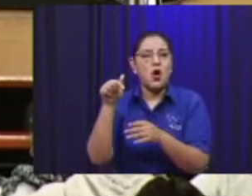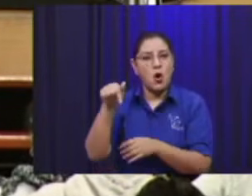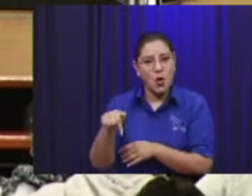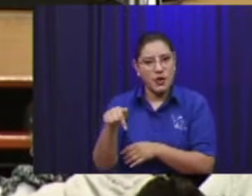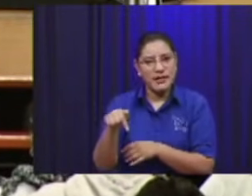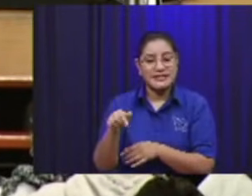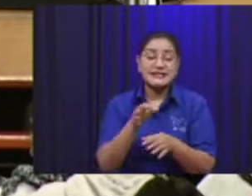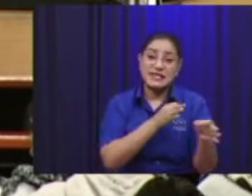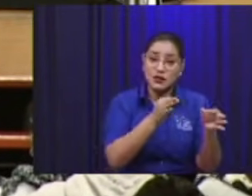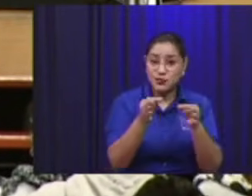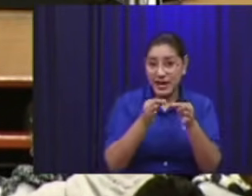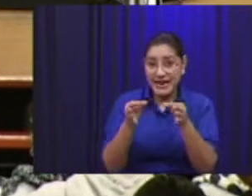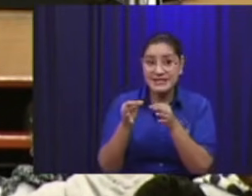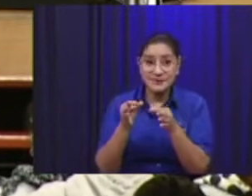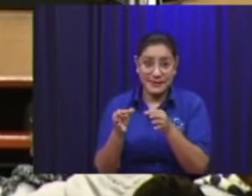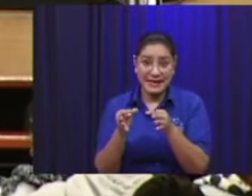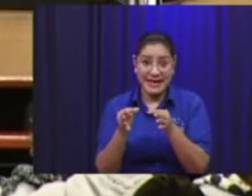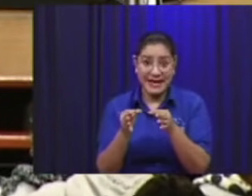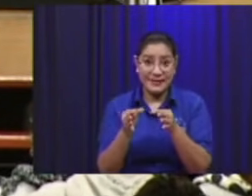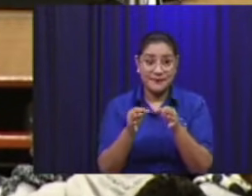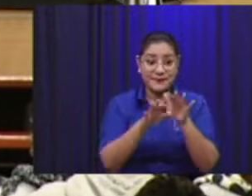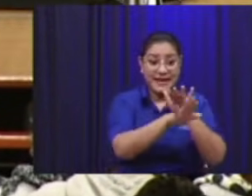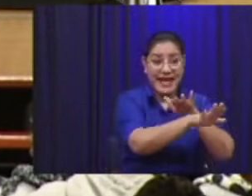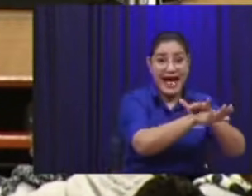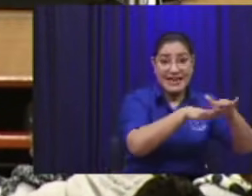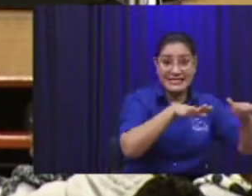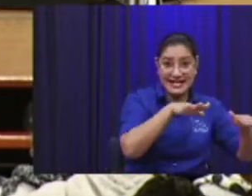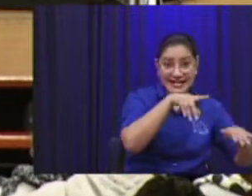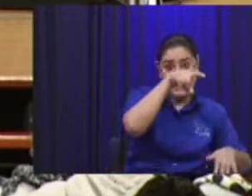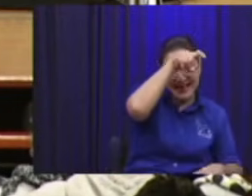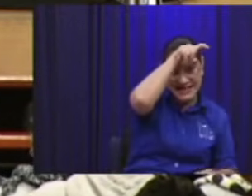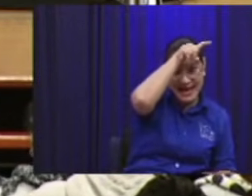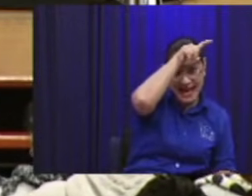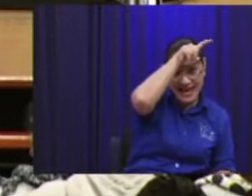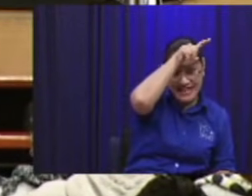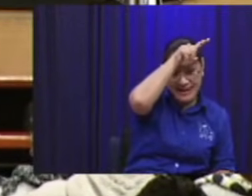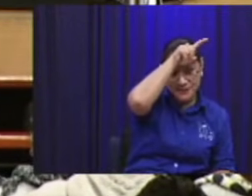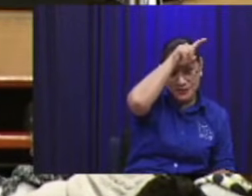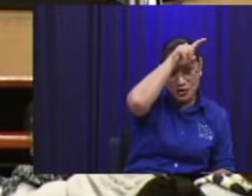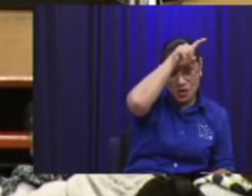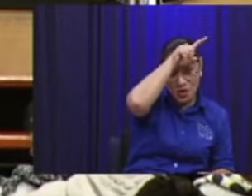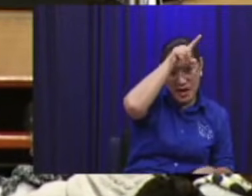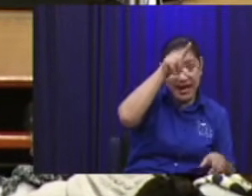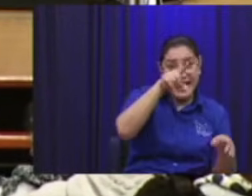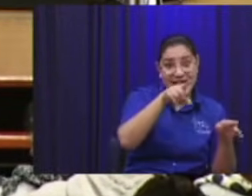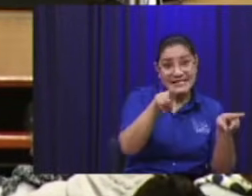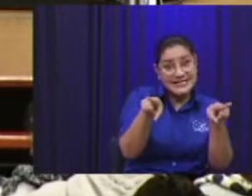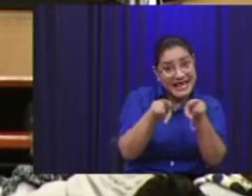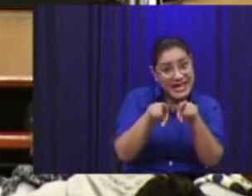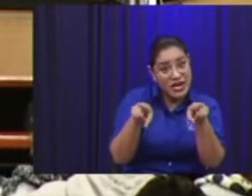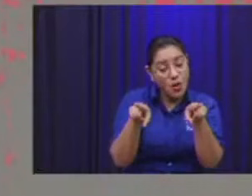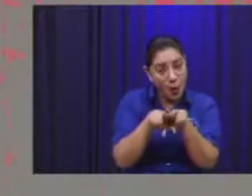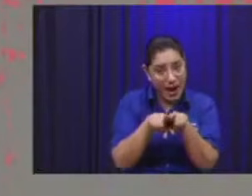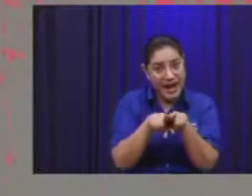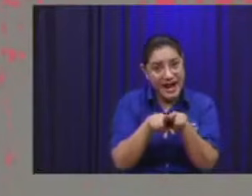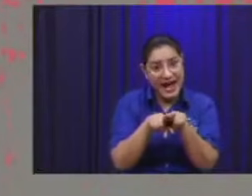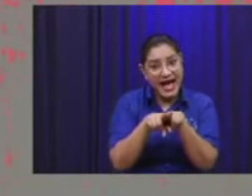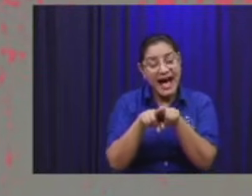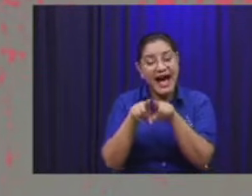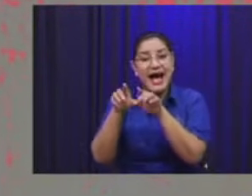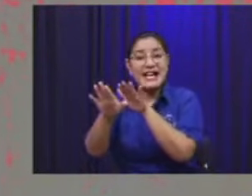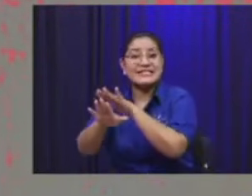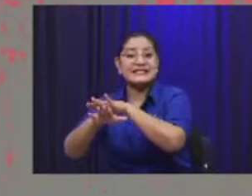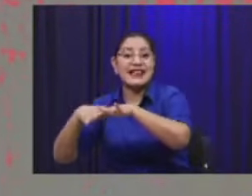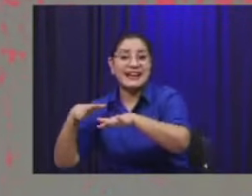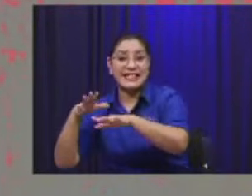lo estoy viendo así estoy viendo salida de egipto su vida de esta tierra y desde